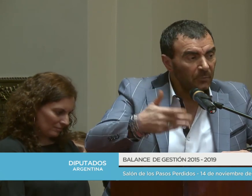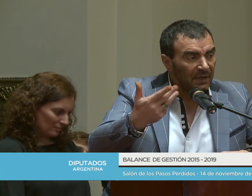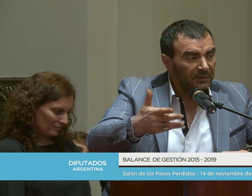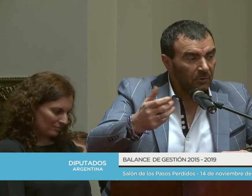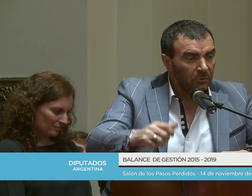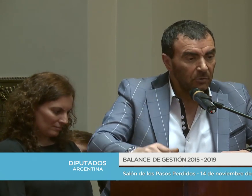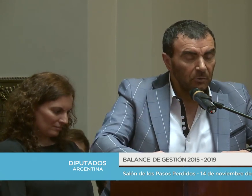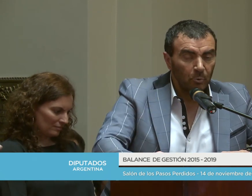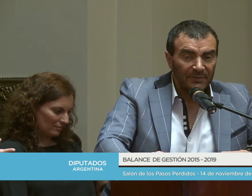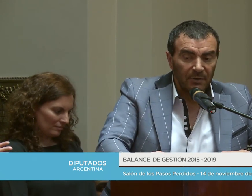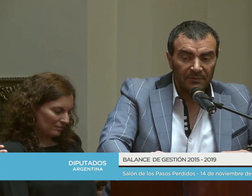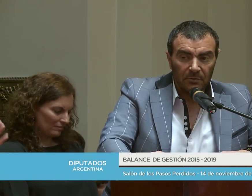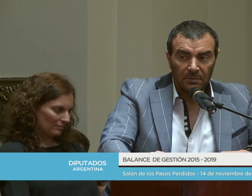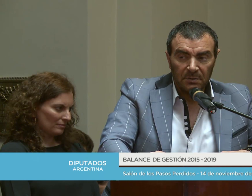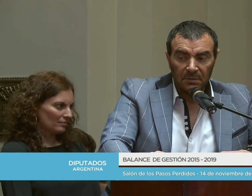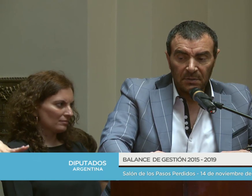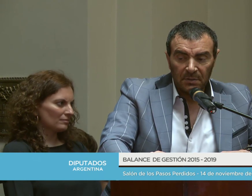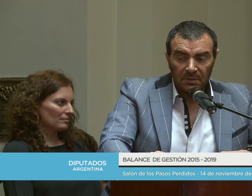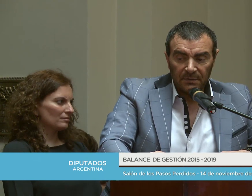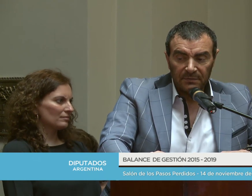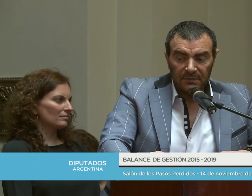y económica, dentro de estos 4 años,